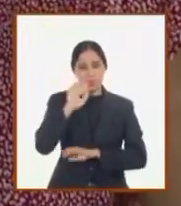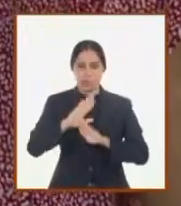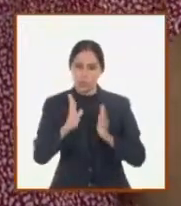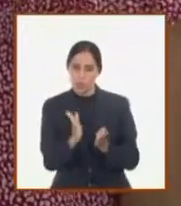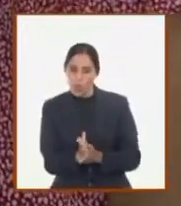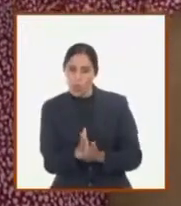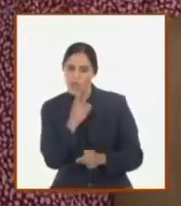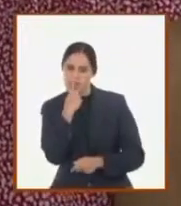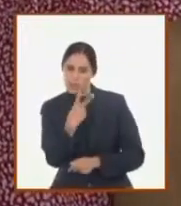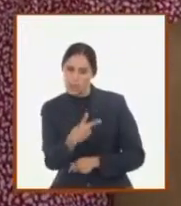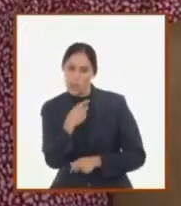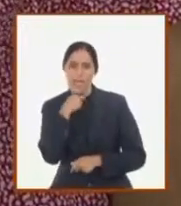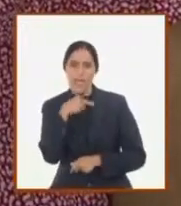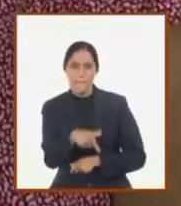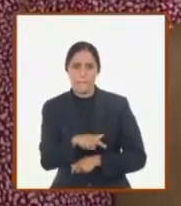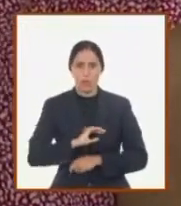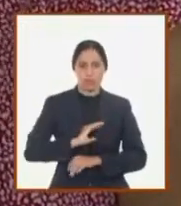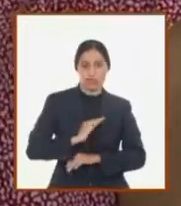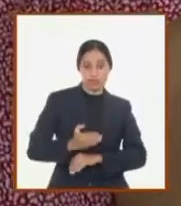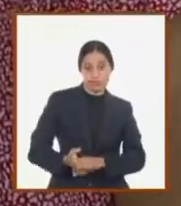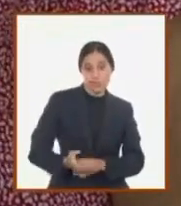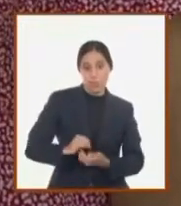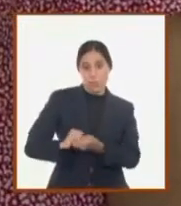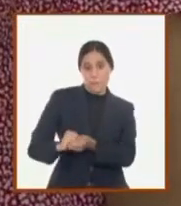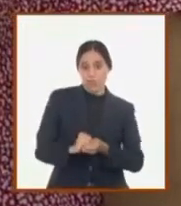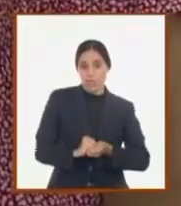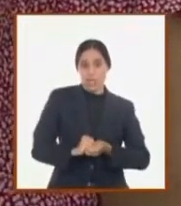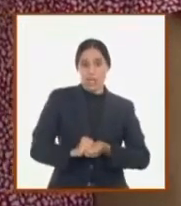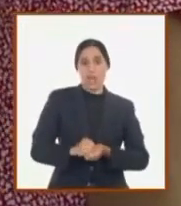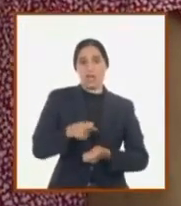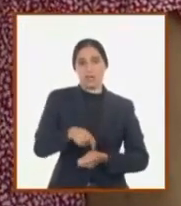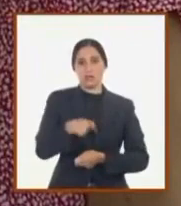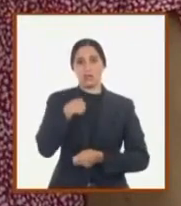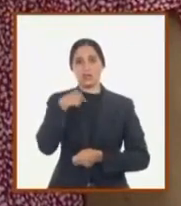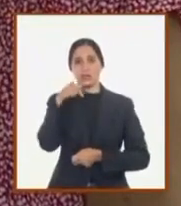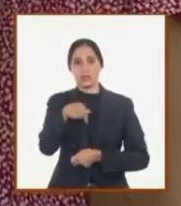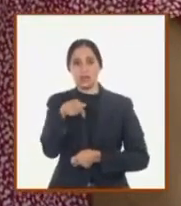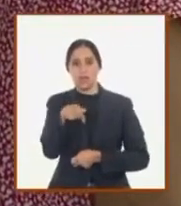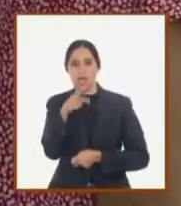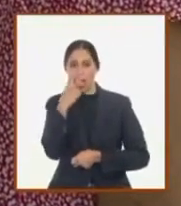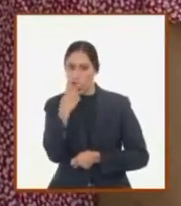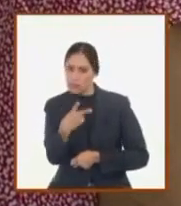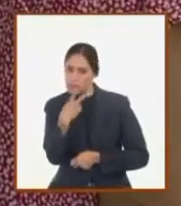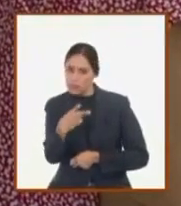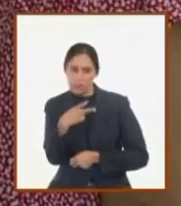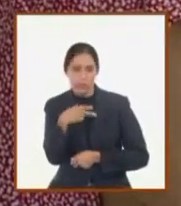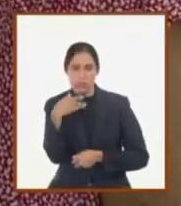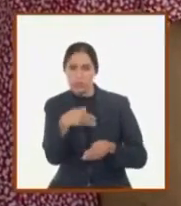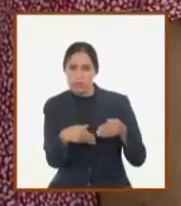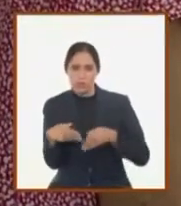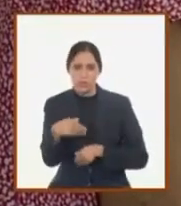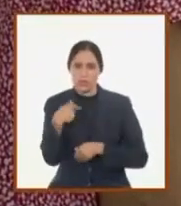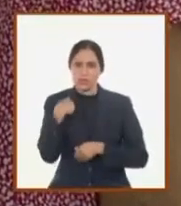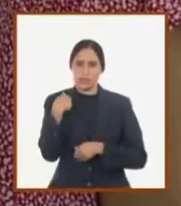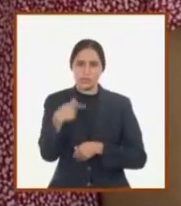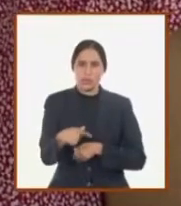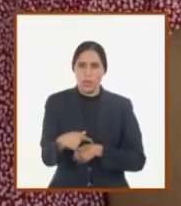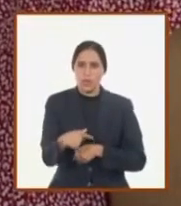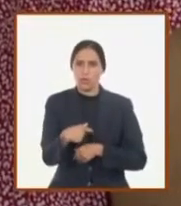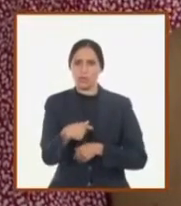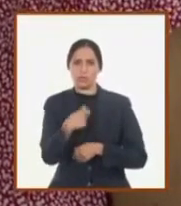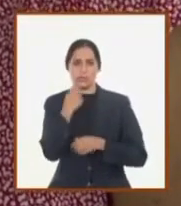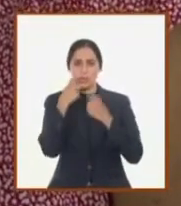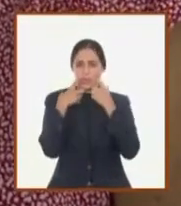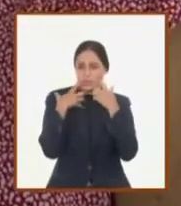estaba ella que por yo lo viví en carne propia y fue Vaya una mujer